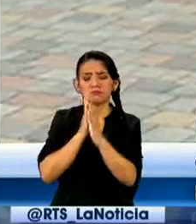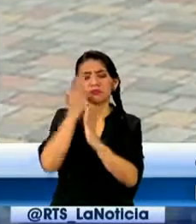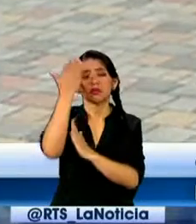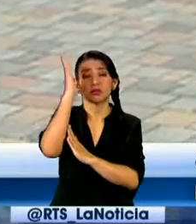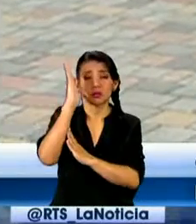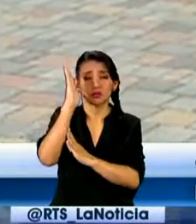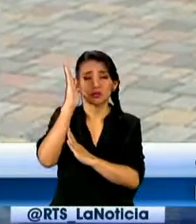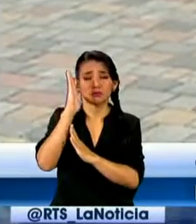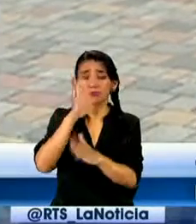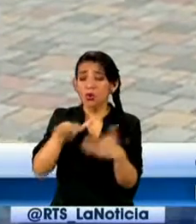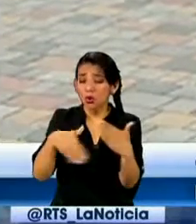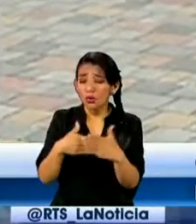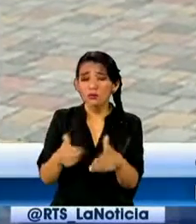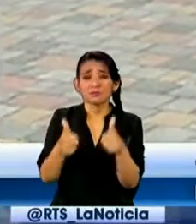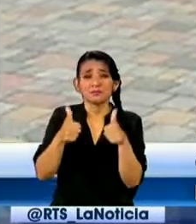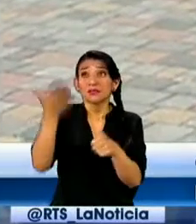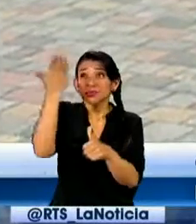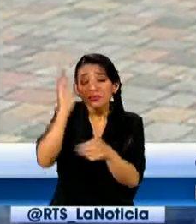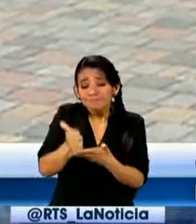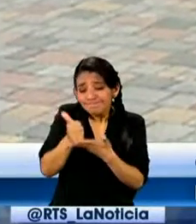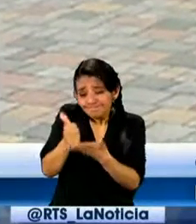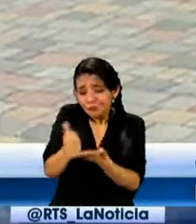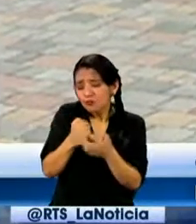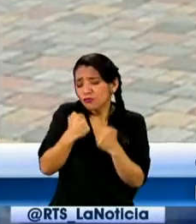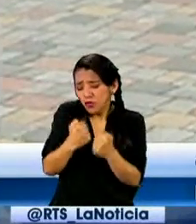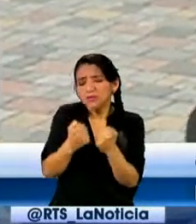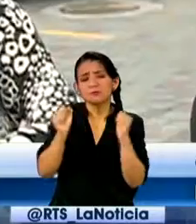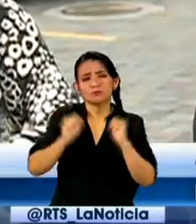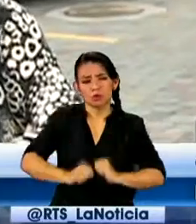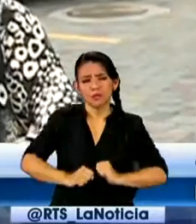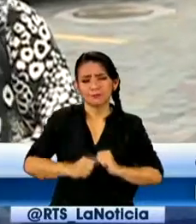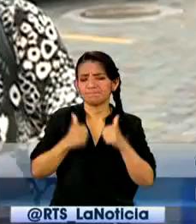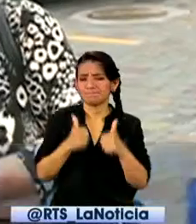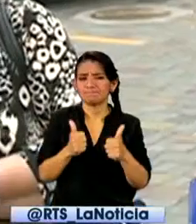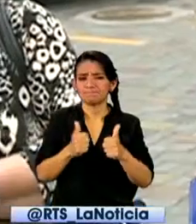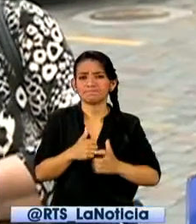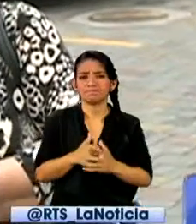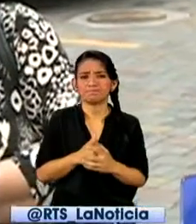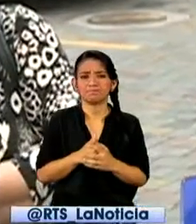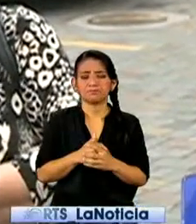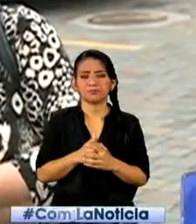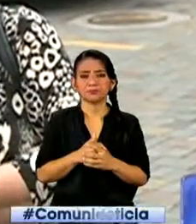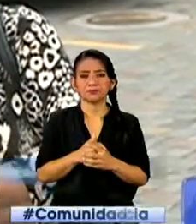todo salga bien, que Dios le dé fuerzas a él para que salga adelante. Los miembros